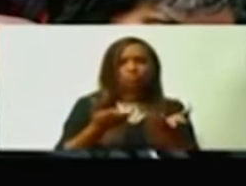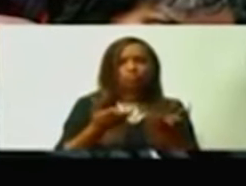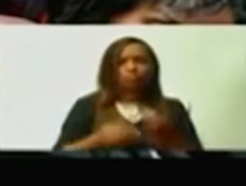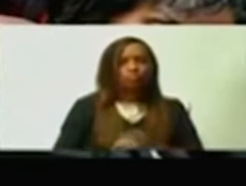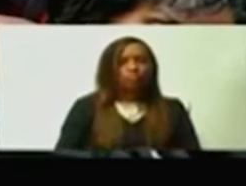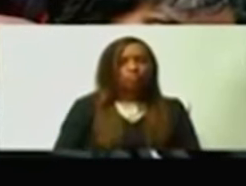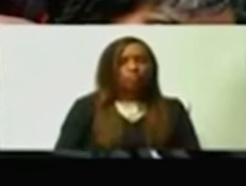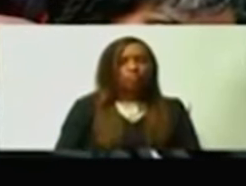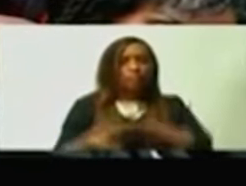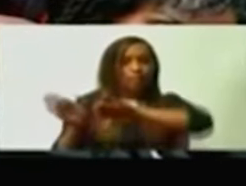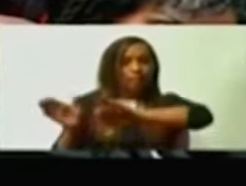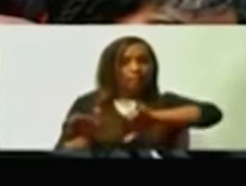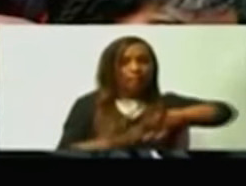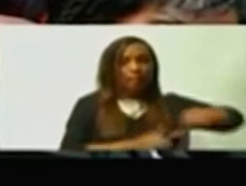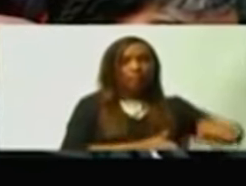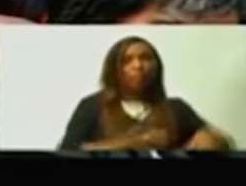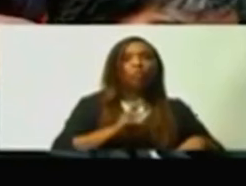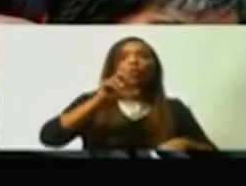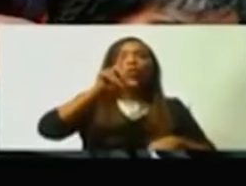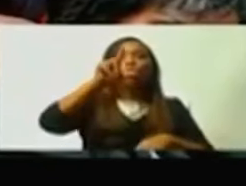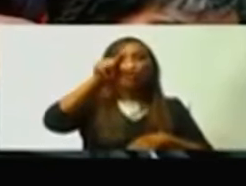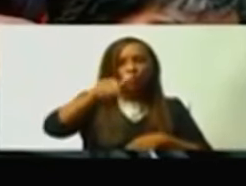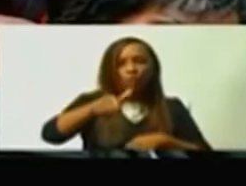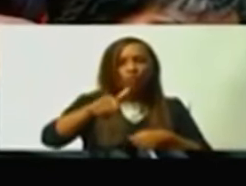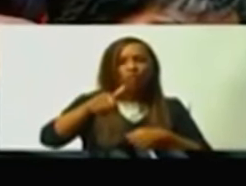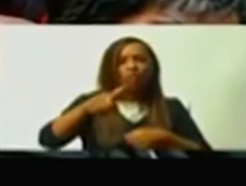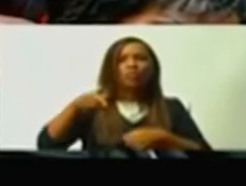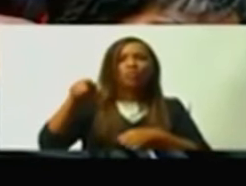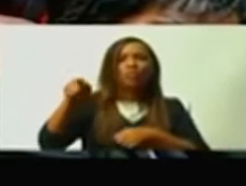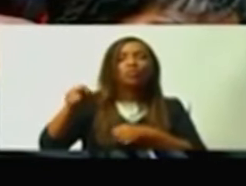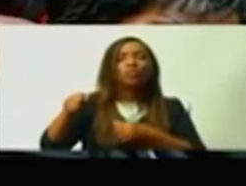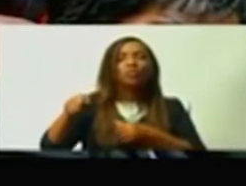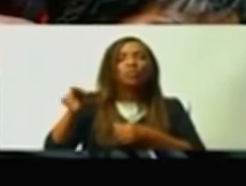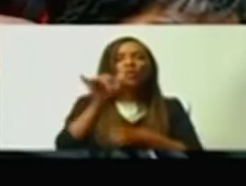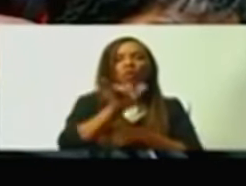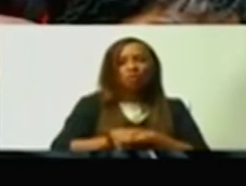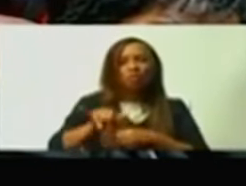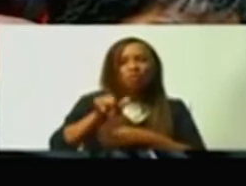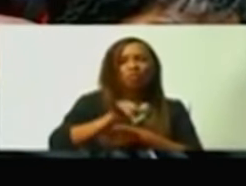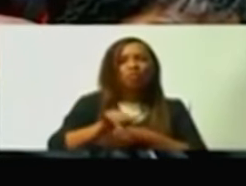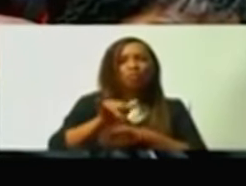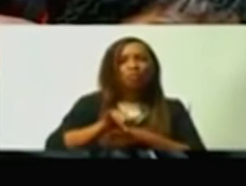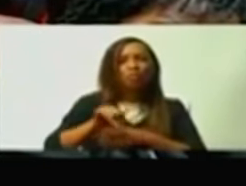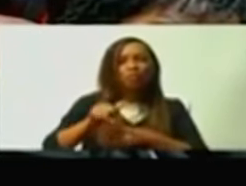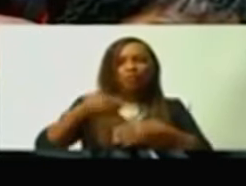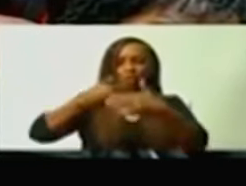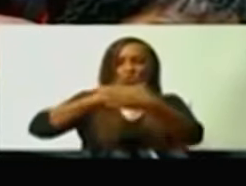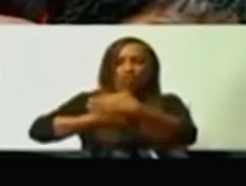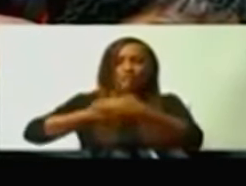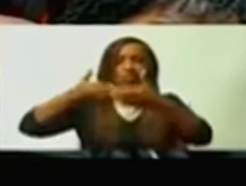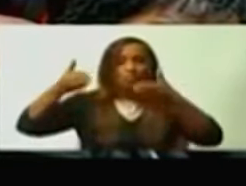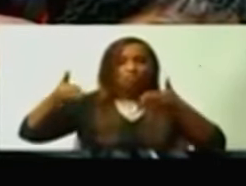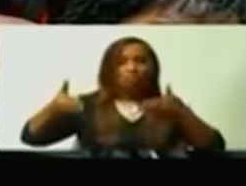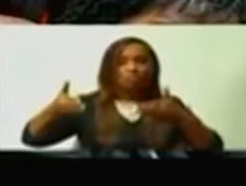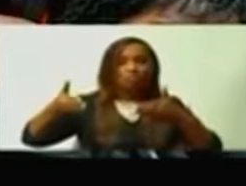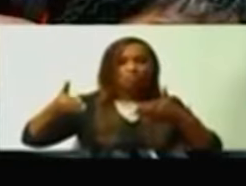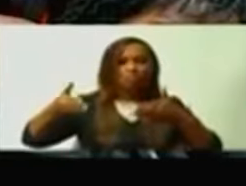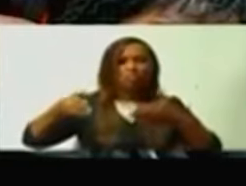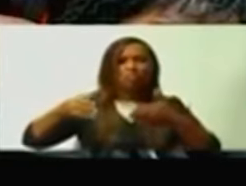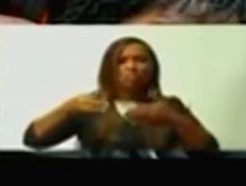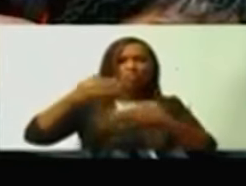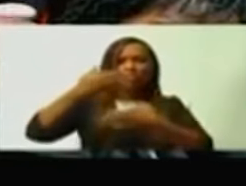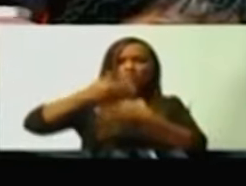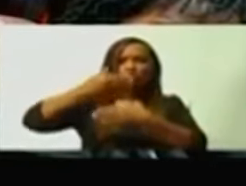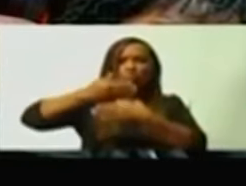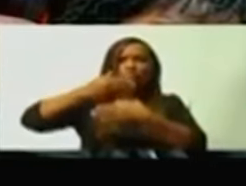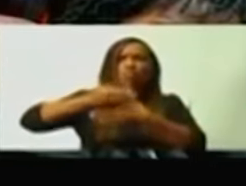empresa, para la construcción de la presa de Monte Grande, para que puedan excederse de los umbrales establecidos en la ley de compra y contrataciones. Es